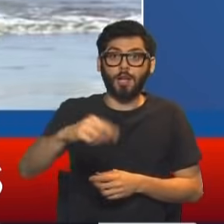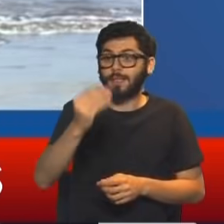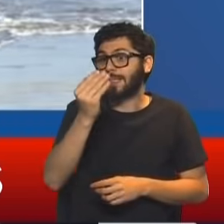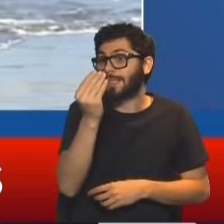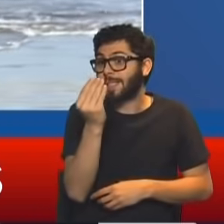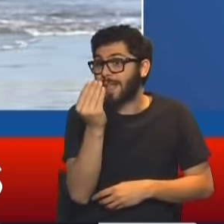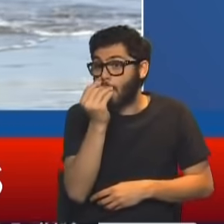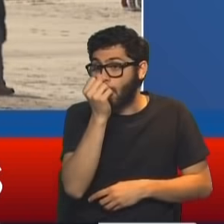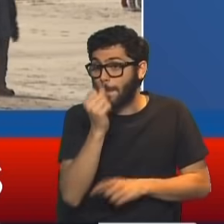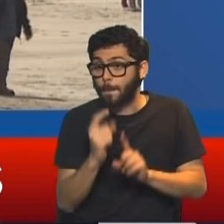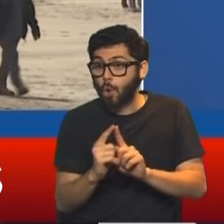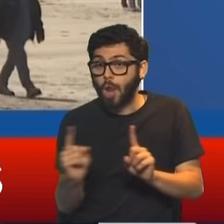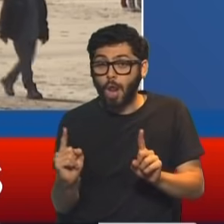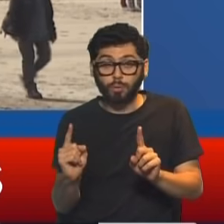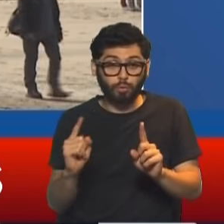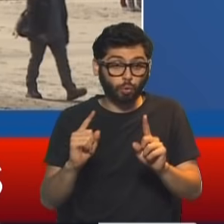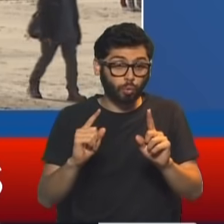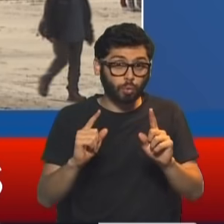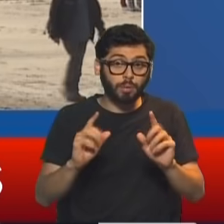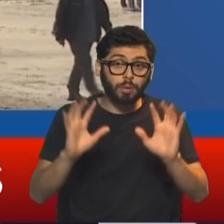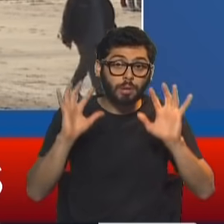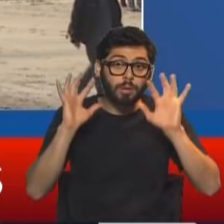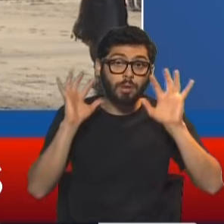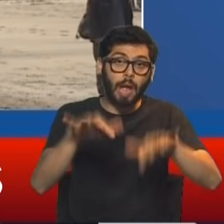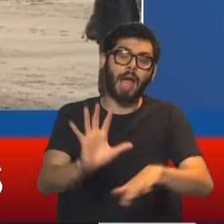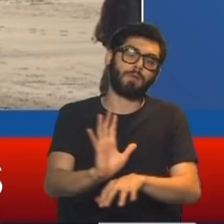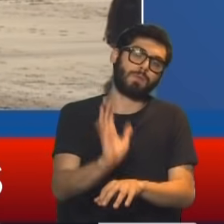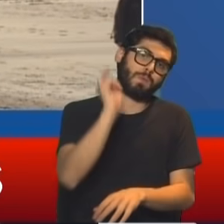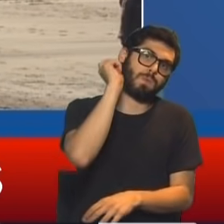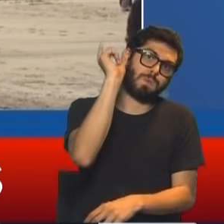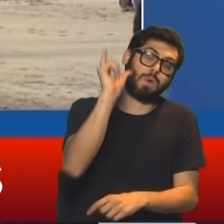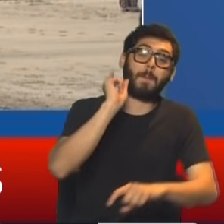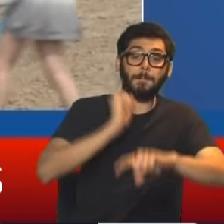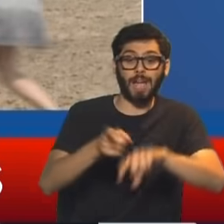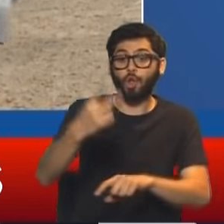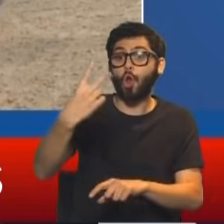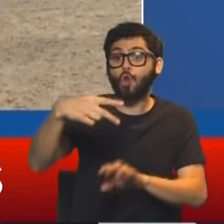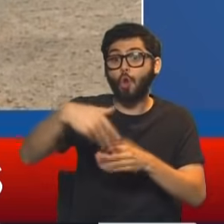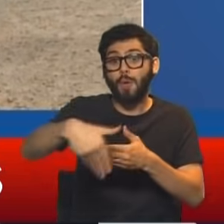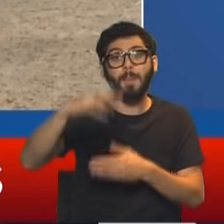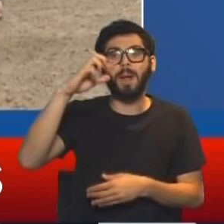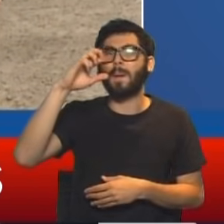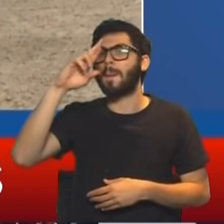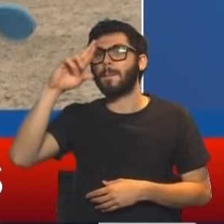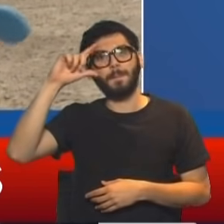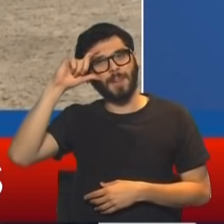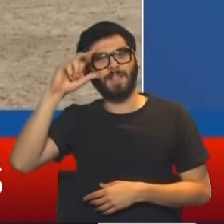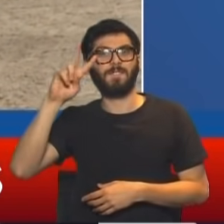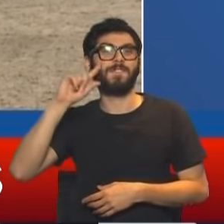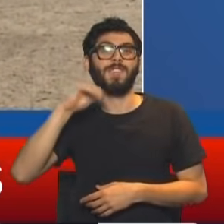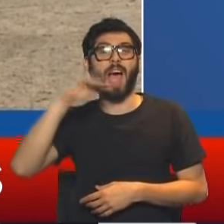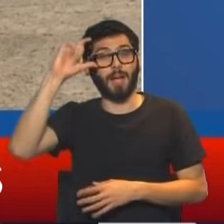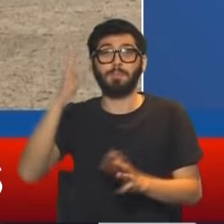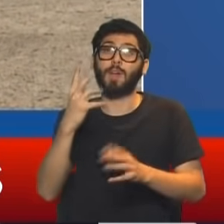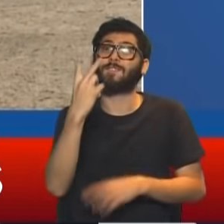largo con semejante magnitud y lo que viene a partir de noviembre con el previaje. Ya van más de justamente casi